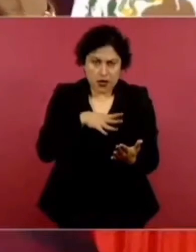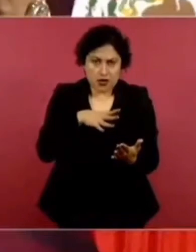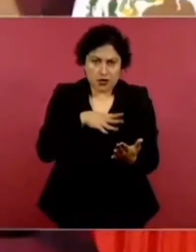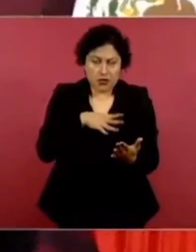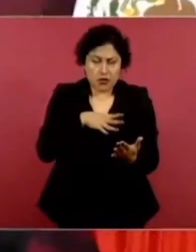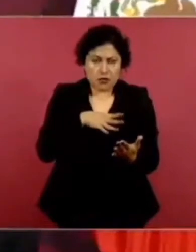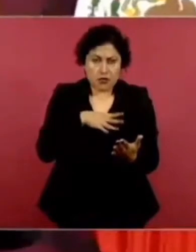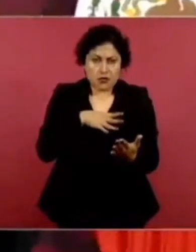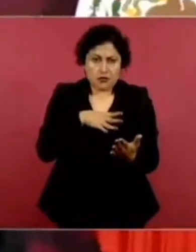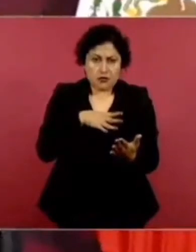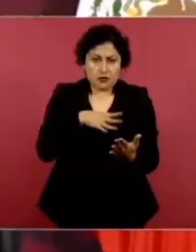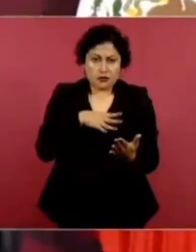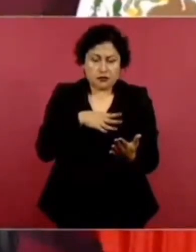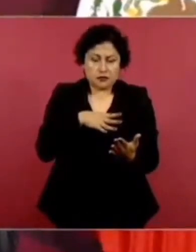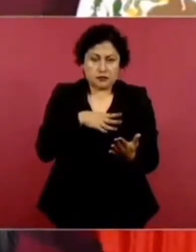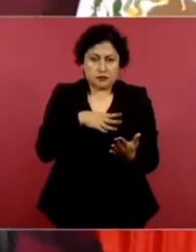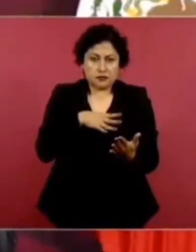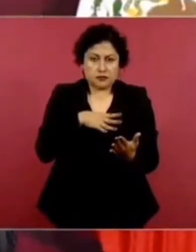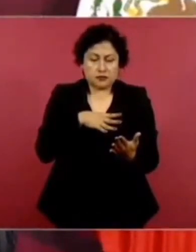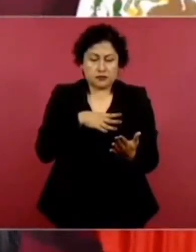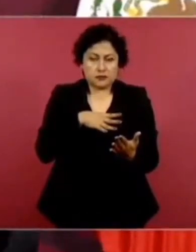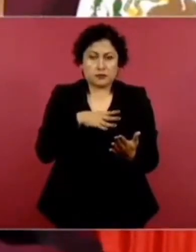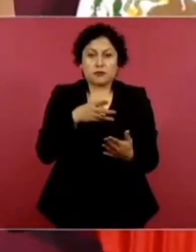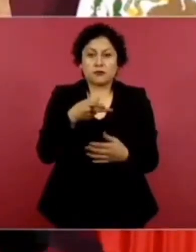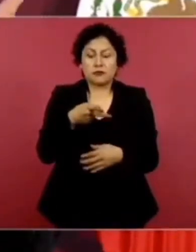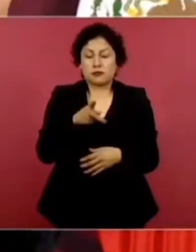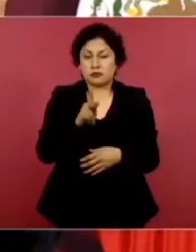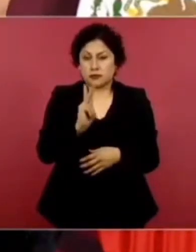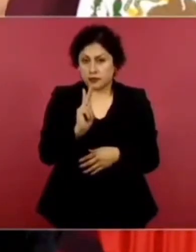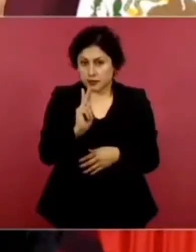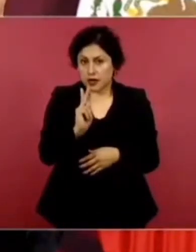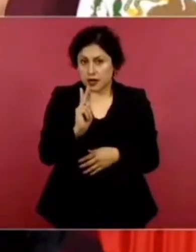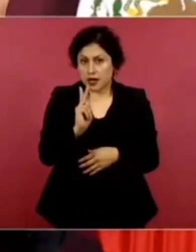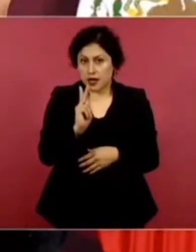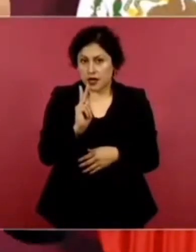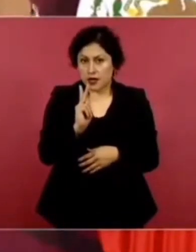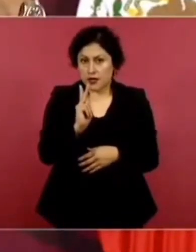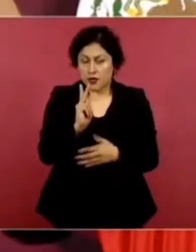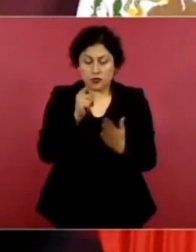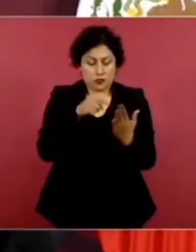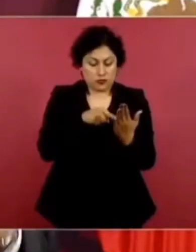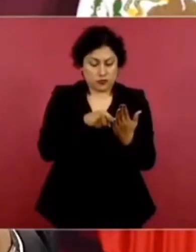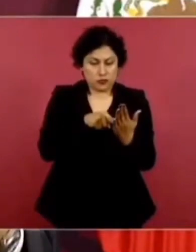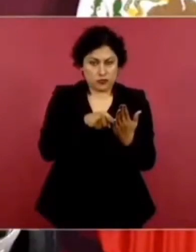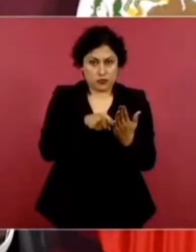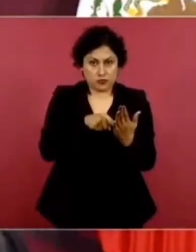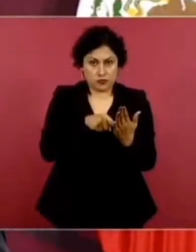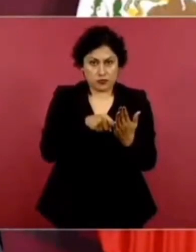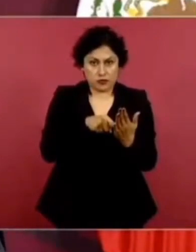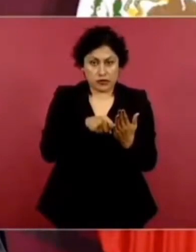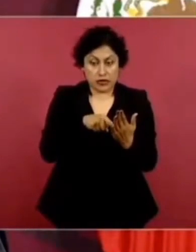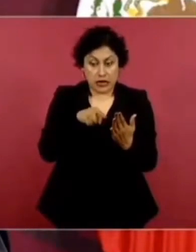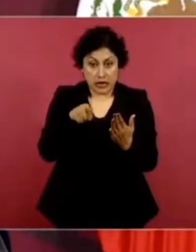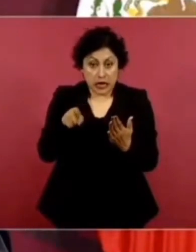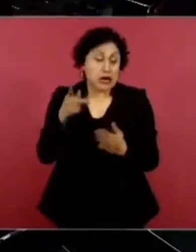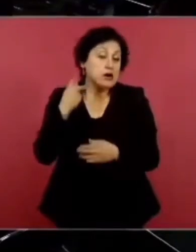que ya había él asumido su responsabilidad,